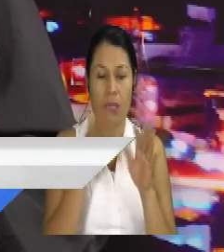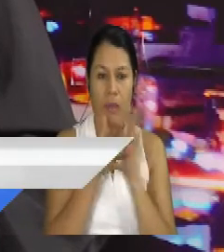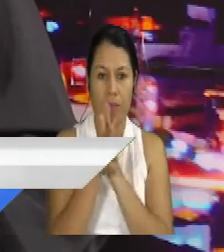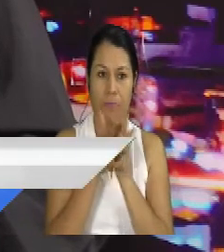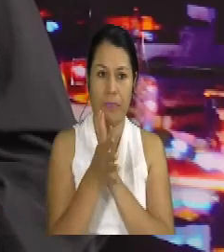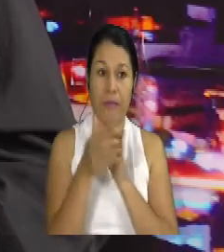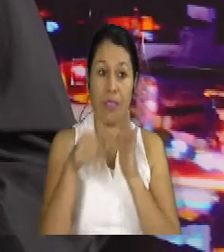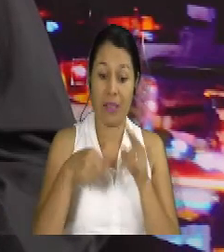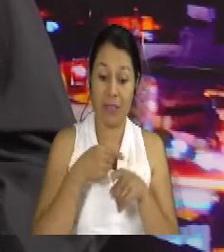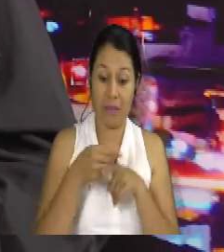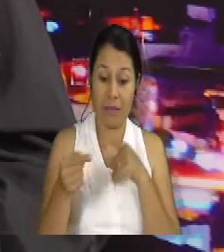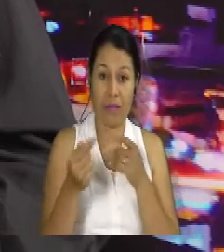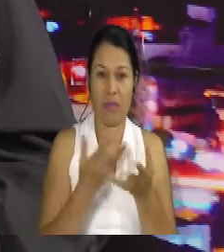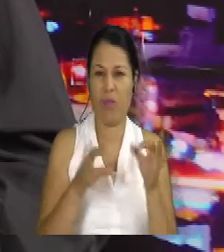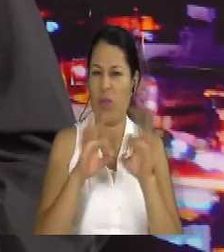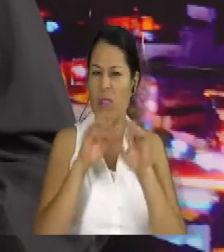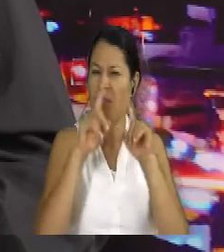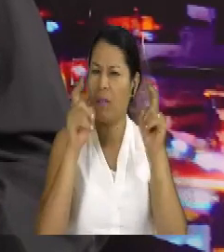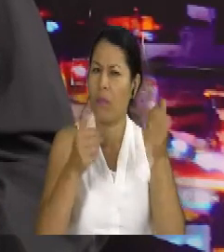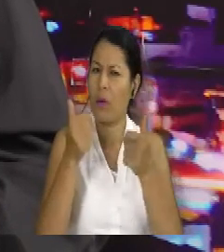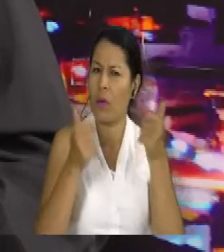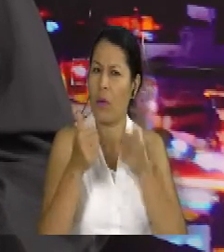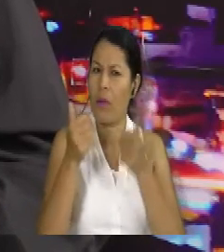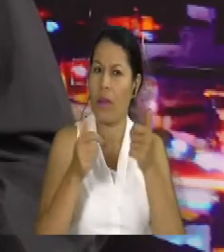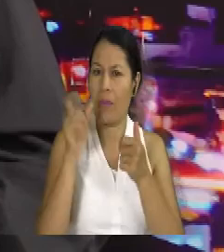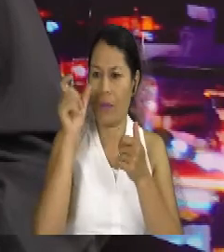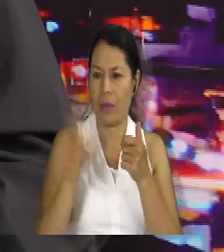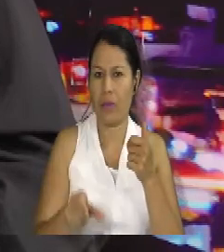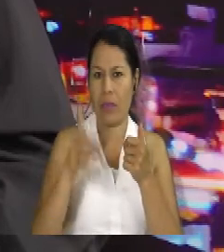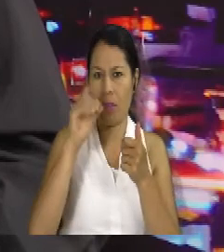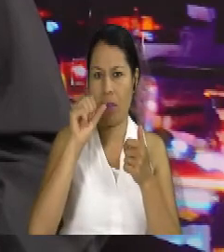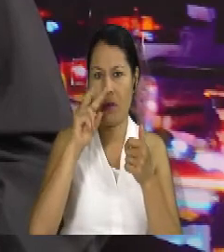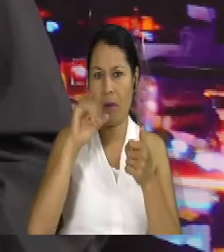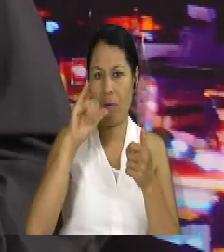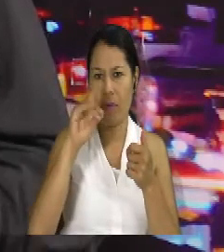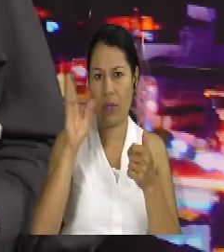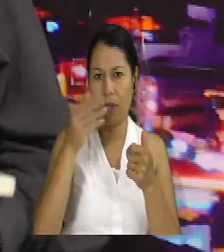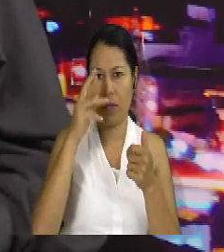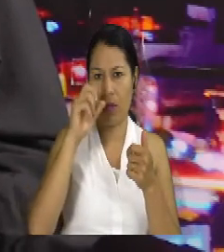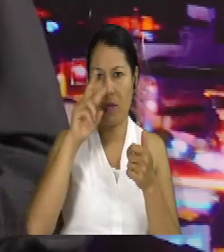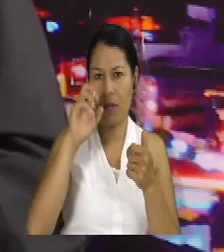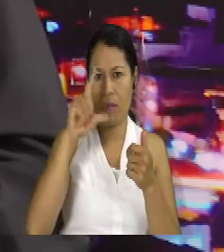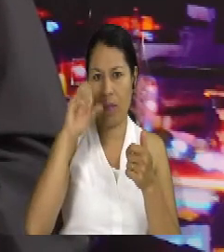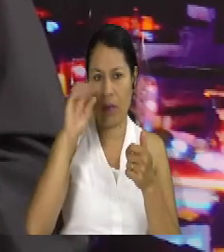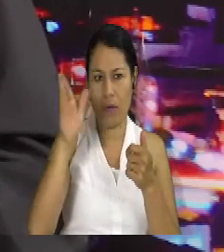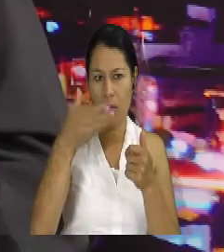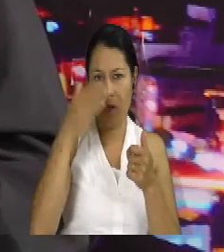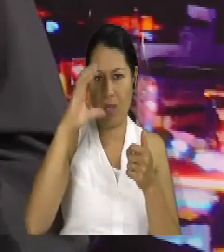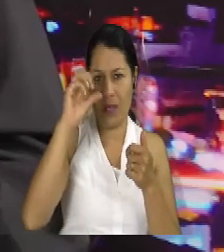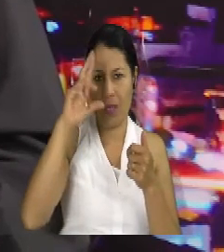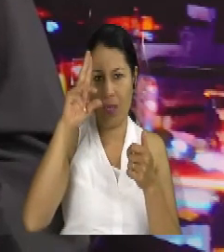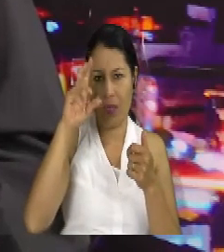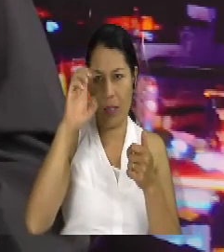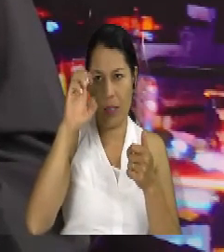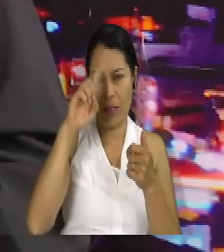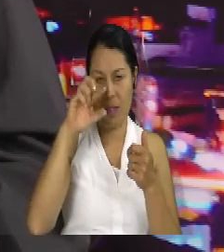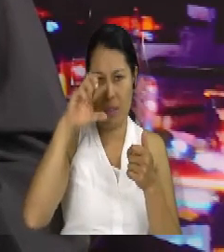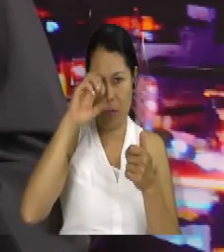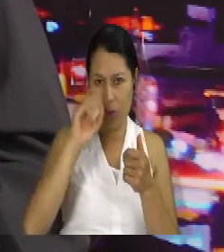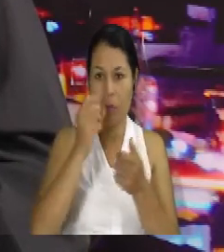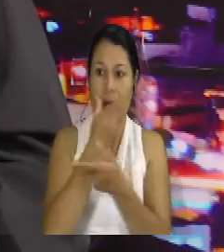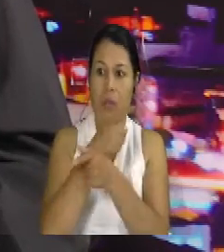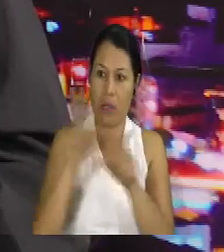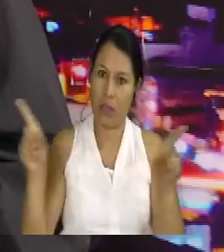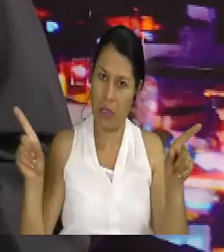Crespo, una libertad que se da en el marco de la Justicia Especial para la Paz, pero que alegra nuestros corazones por lo que representa